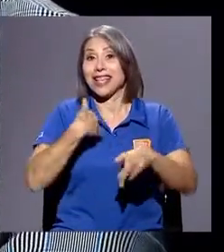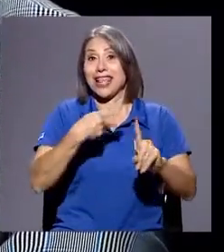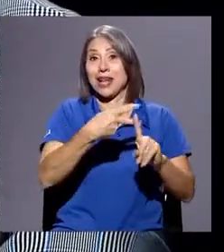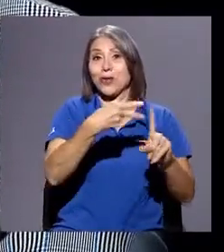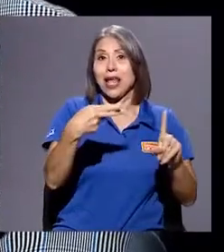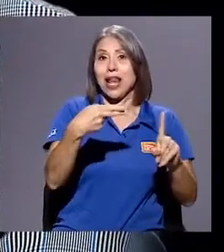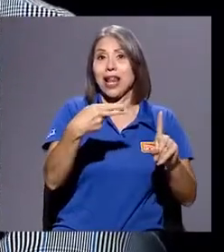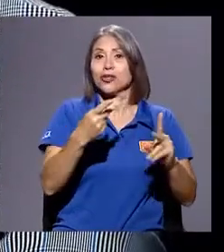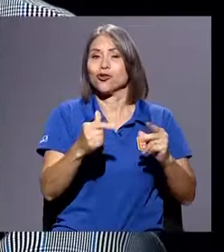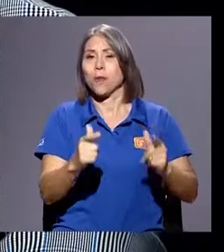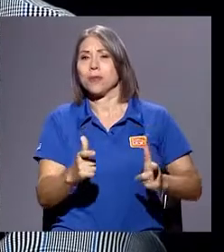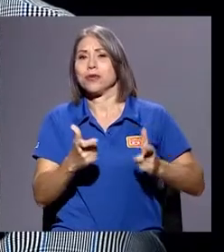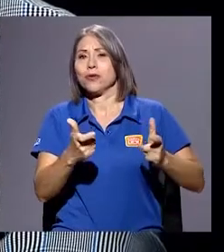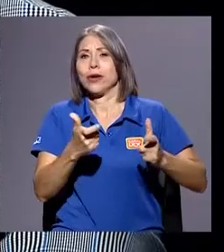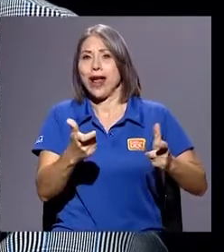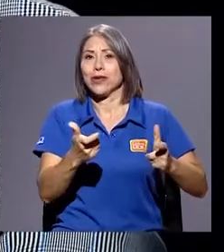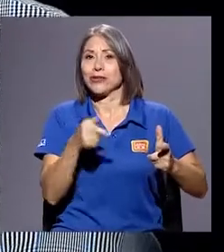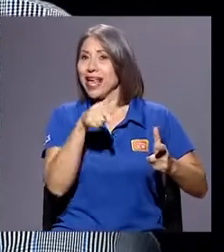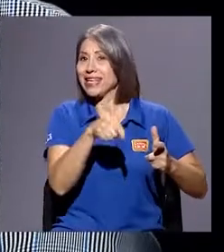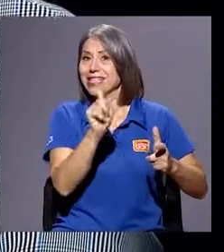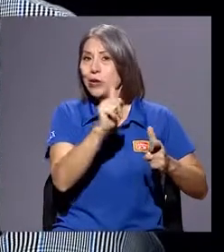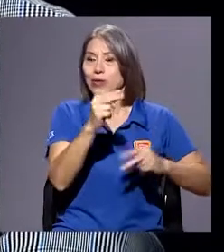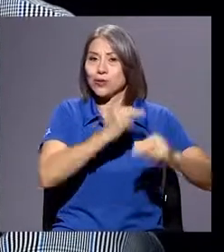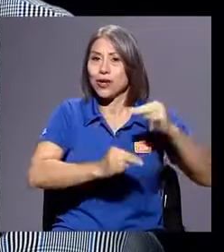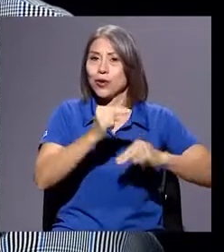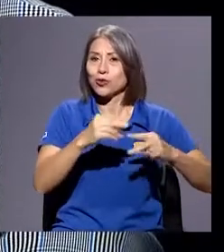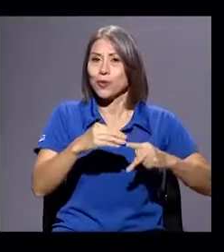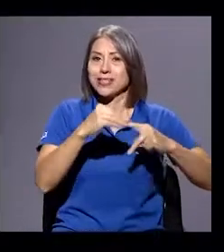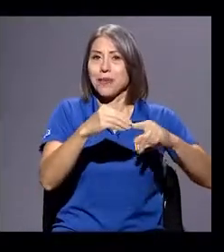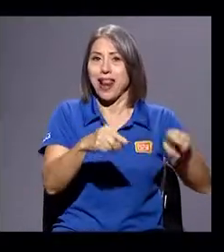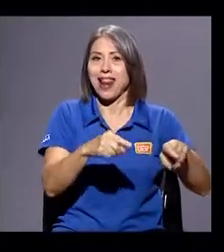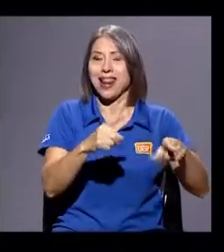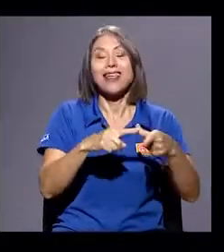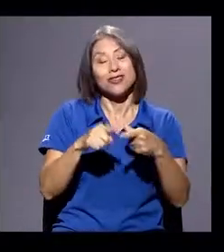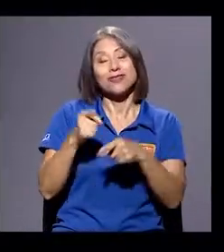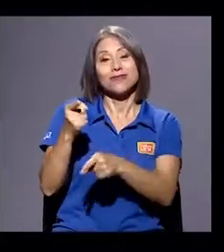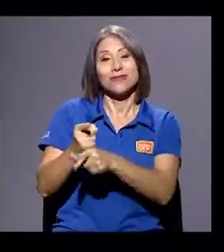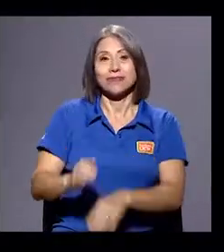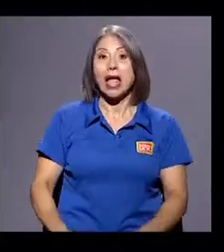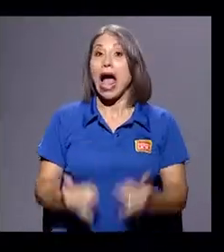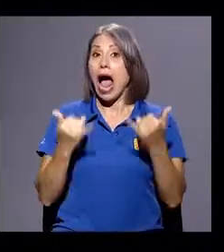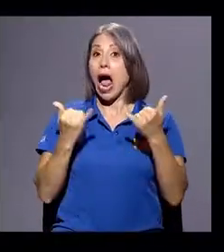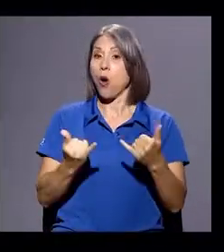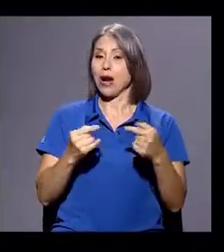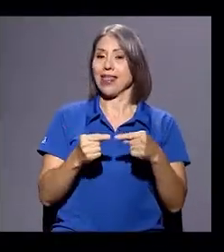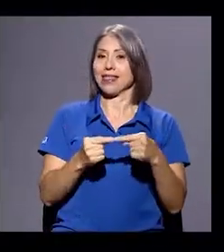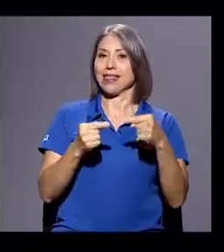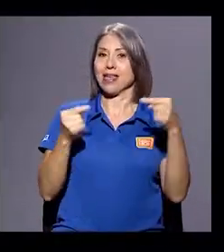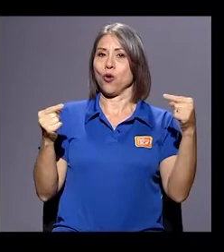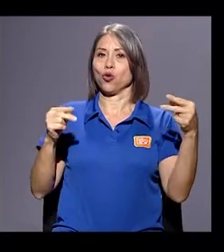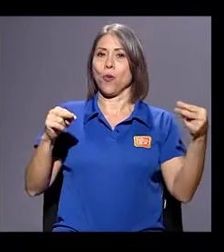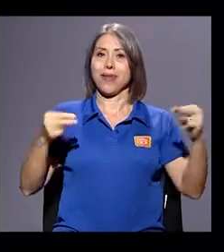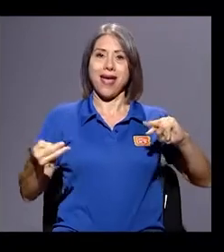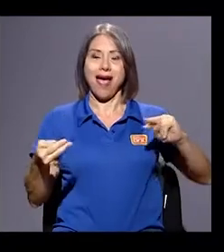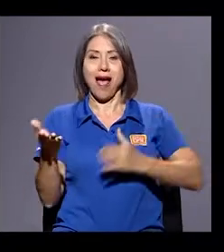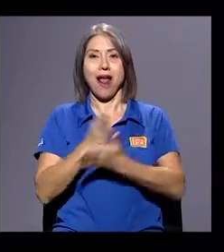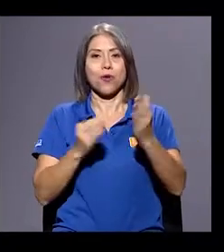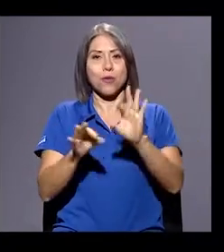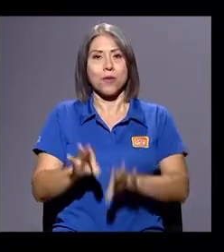principal. Y no dejaban de tener razón. Ahora, hago en dicotomía algo muy importante, porque usted habla de los